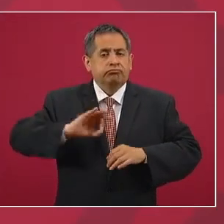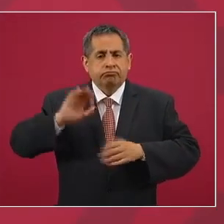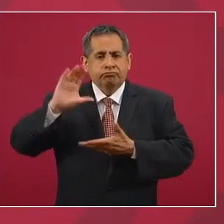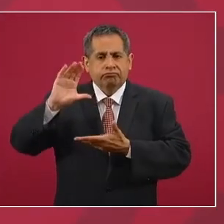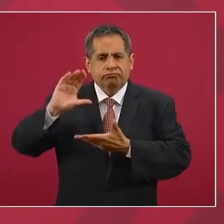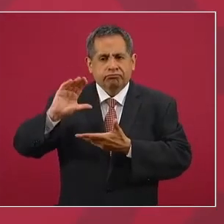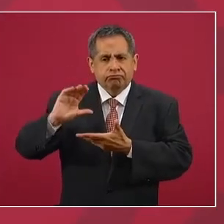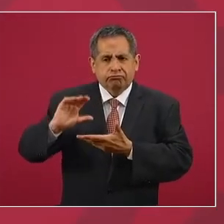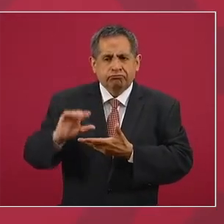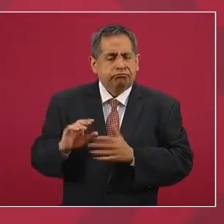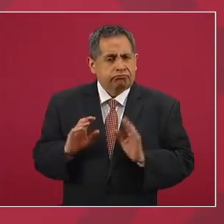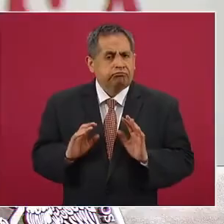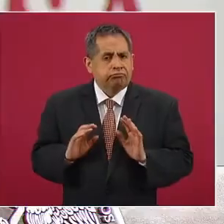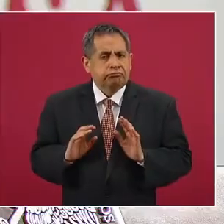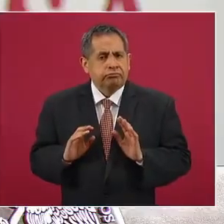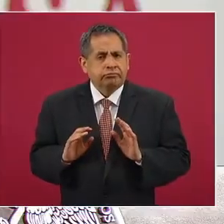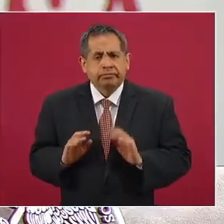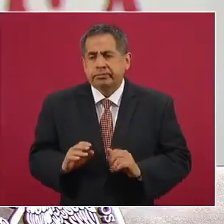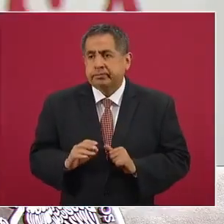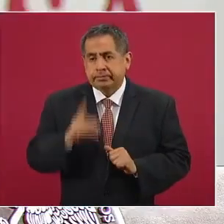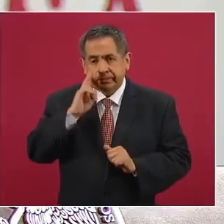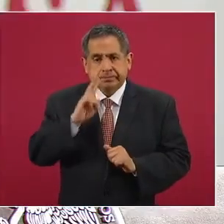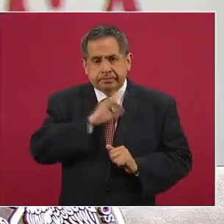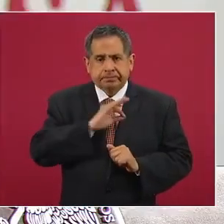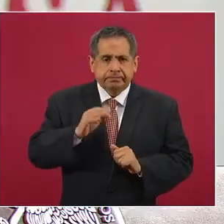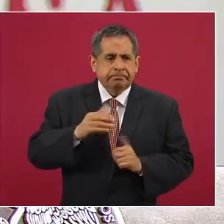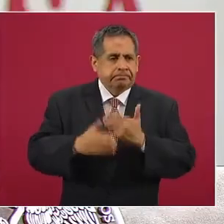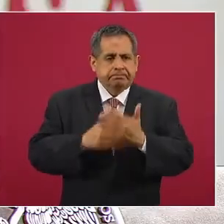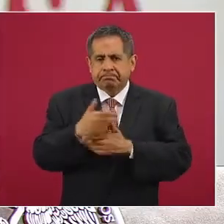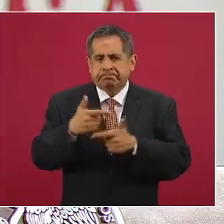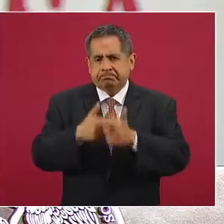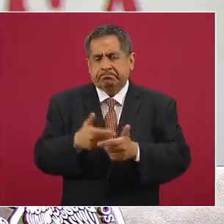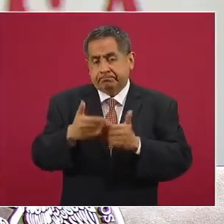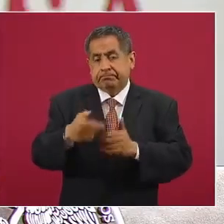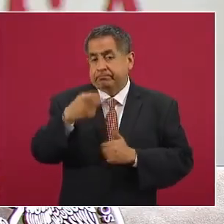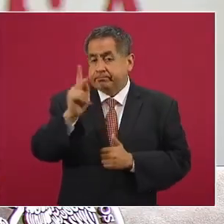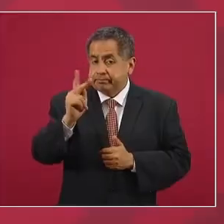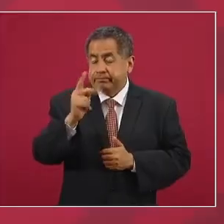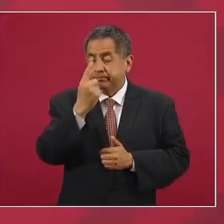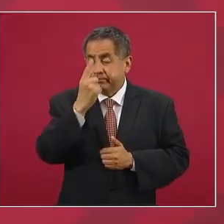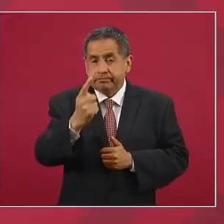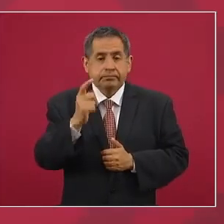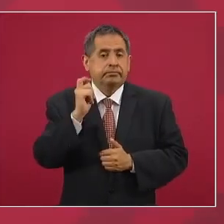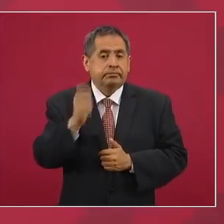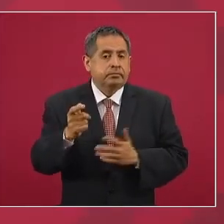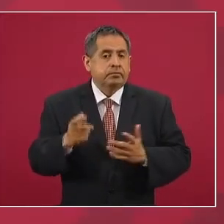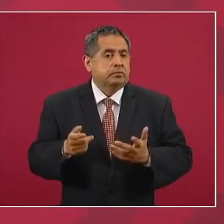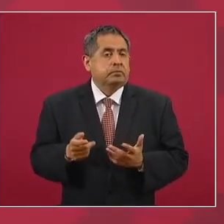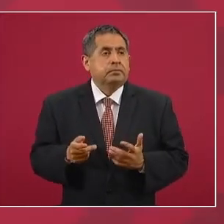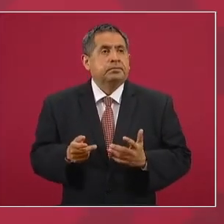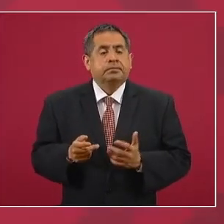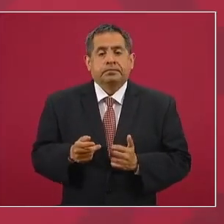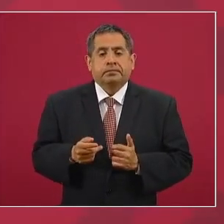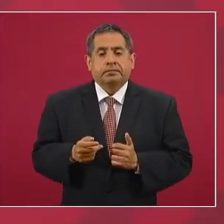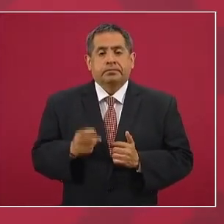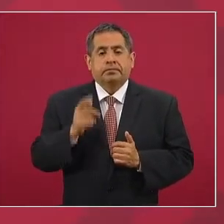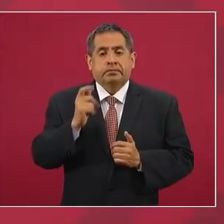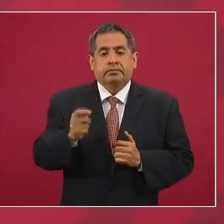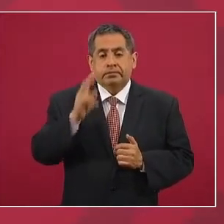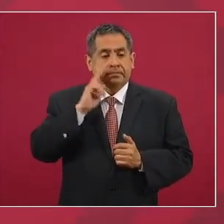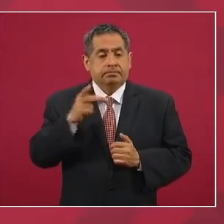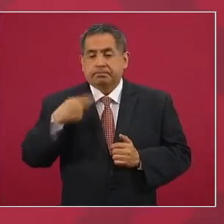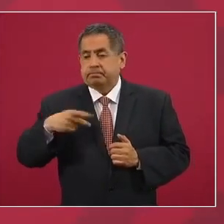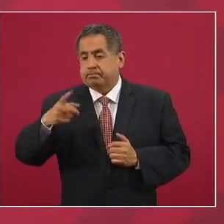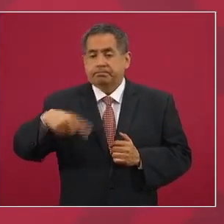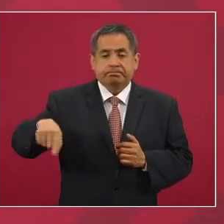ido bajando, ¿sí?, y va a continuar así. Pero sobre todo es el que puedan